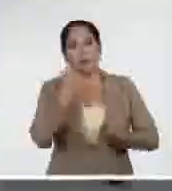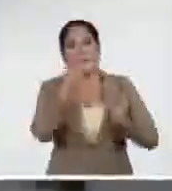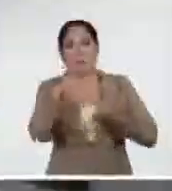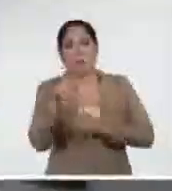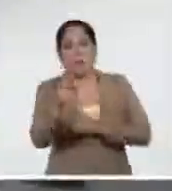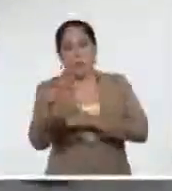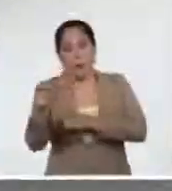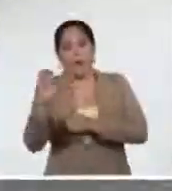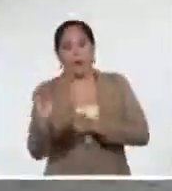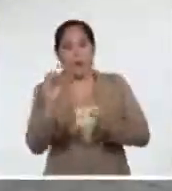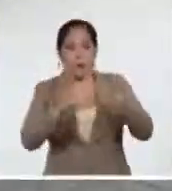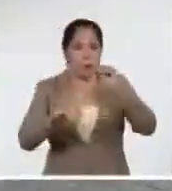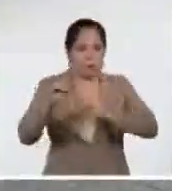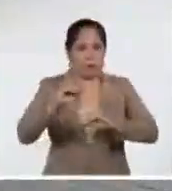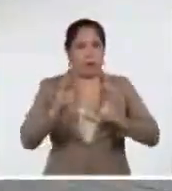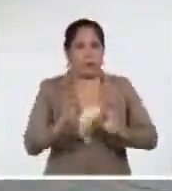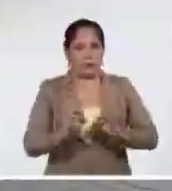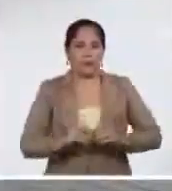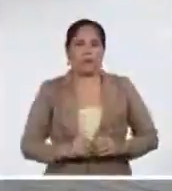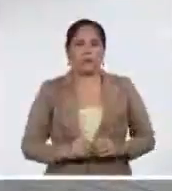desconocido.